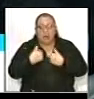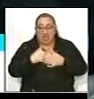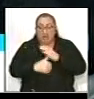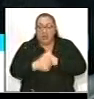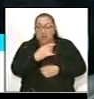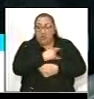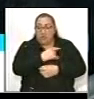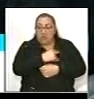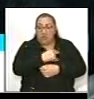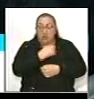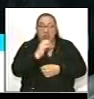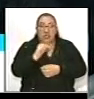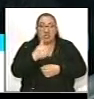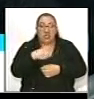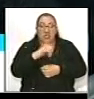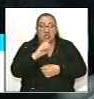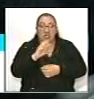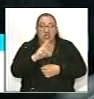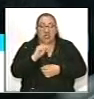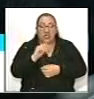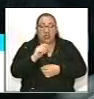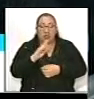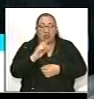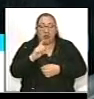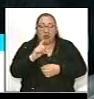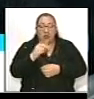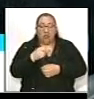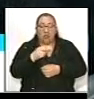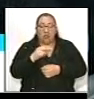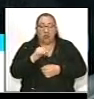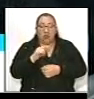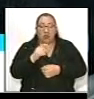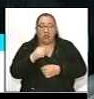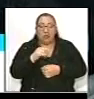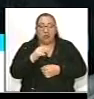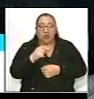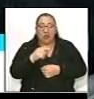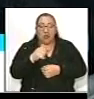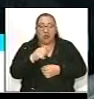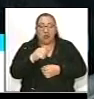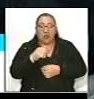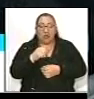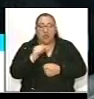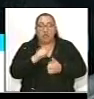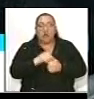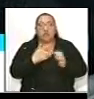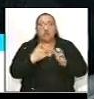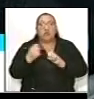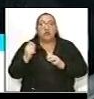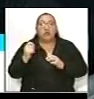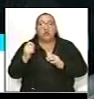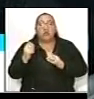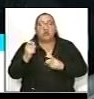San Cristóbal de Huamanga, este año se presentaron 800 personas para la ley